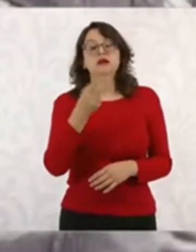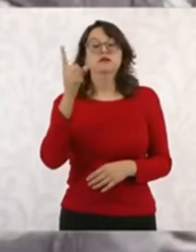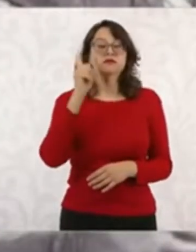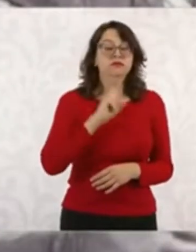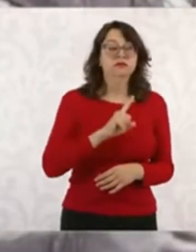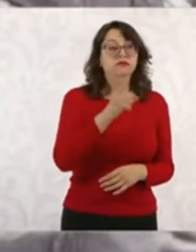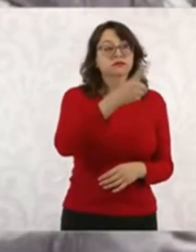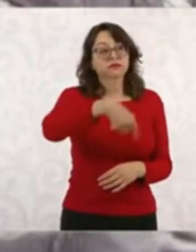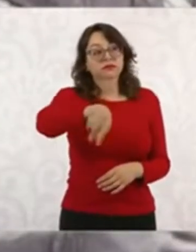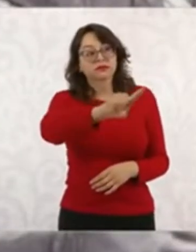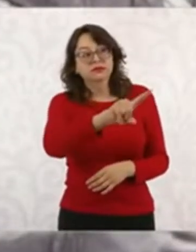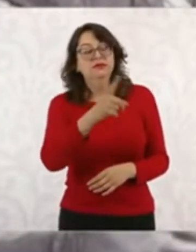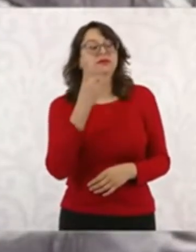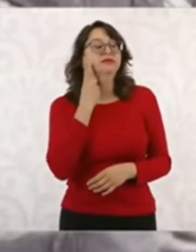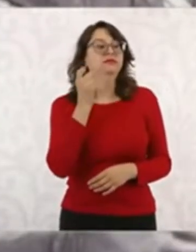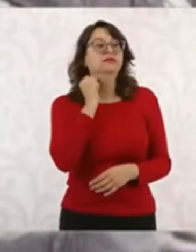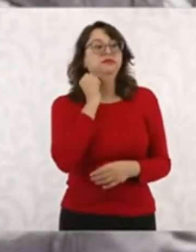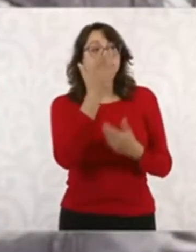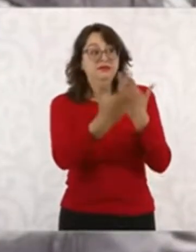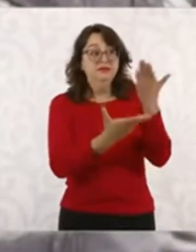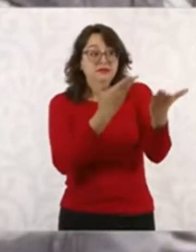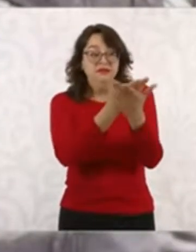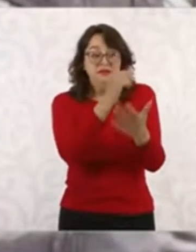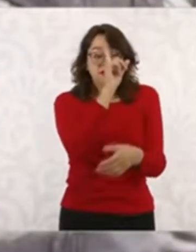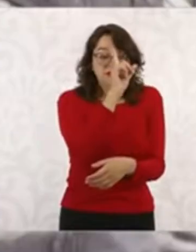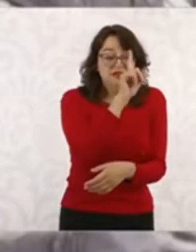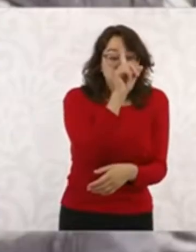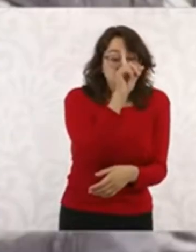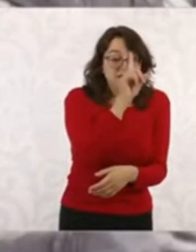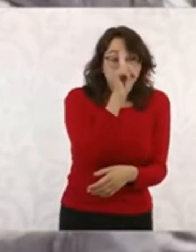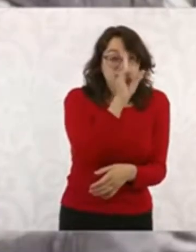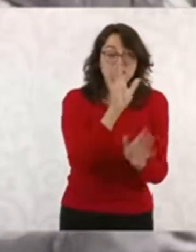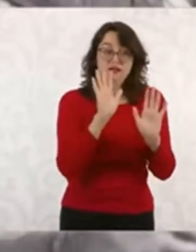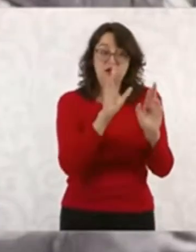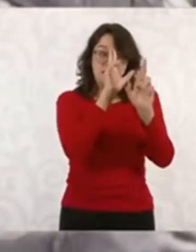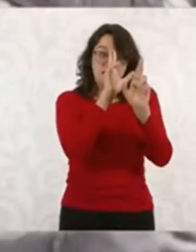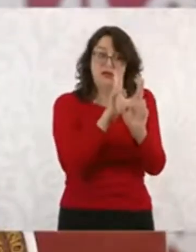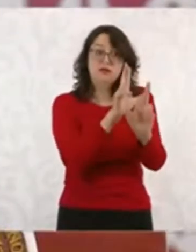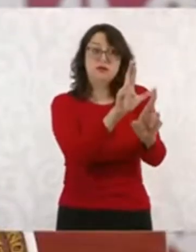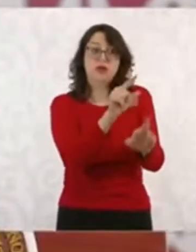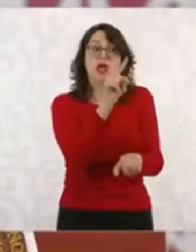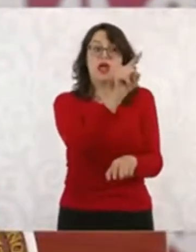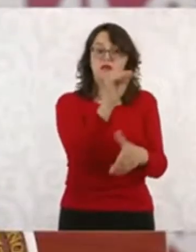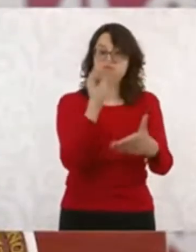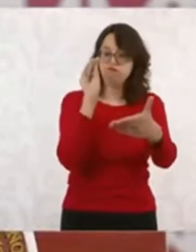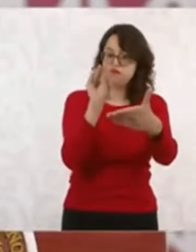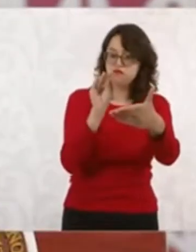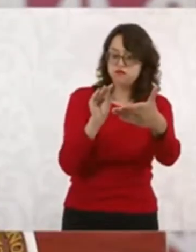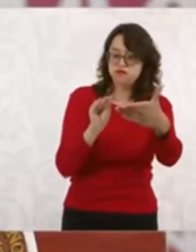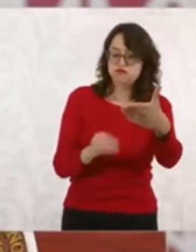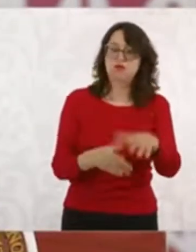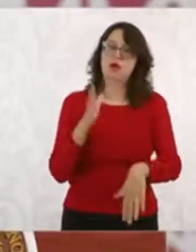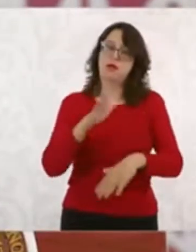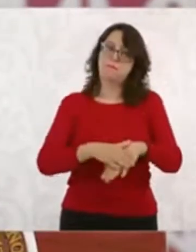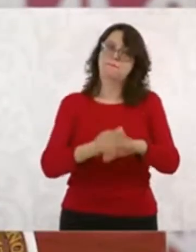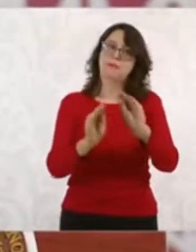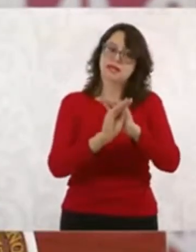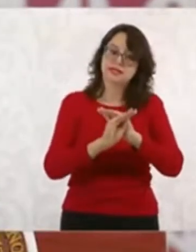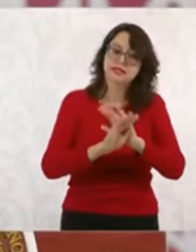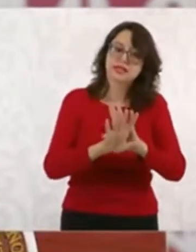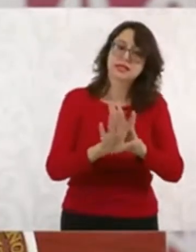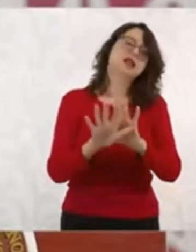bien acoger estas respetuosas sugerencias, nos parece que el precepto tendrá claridad, se